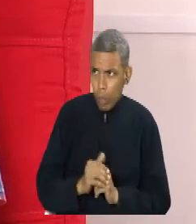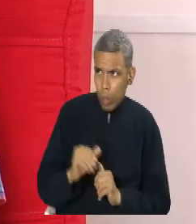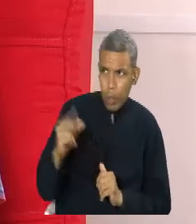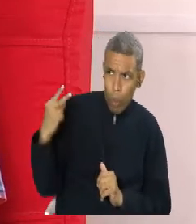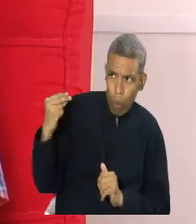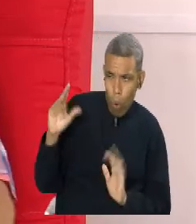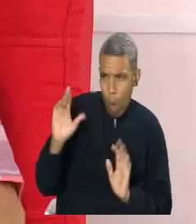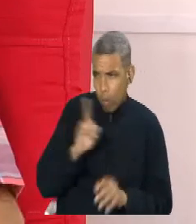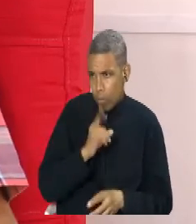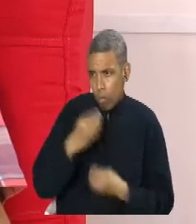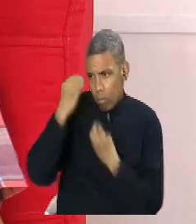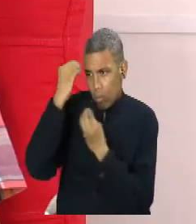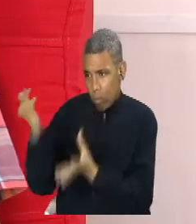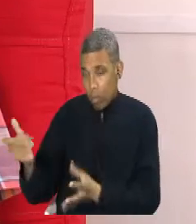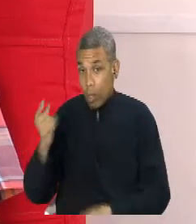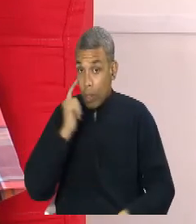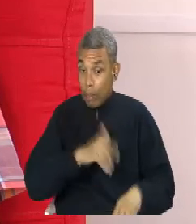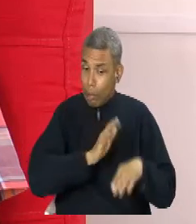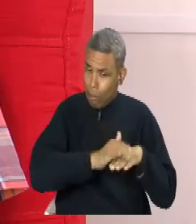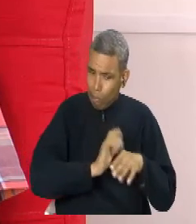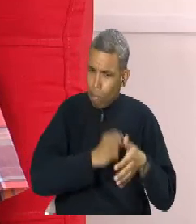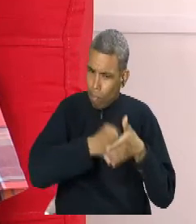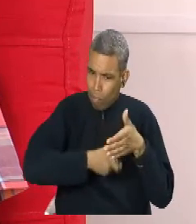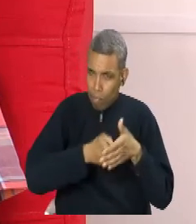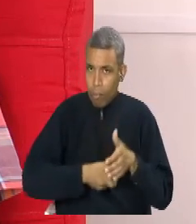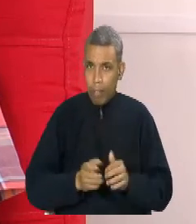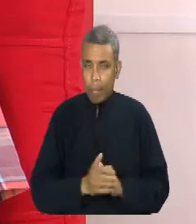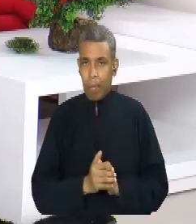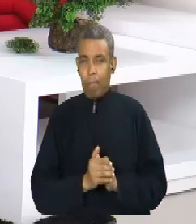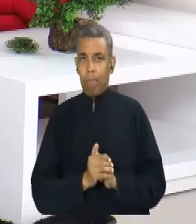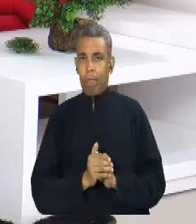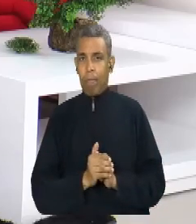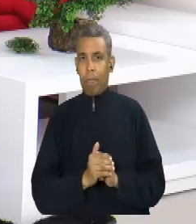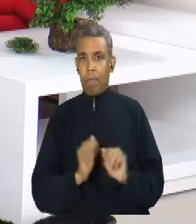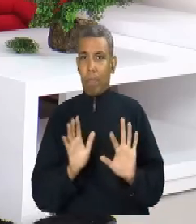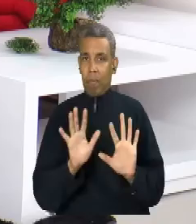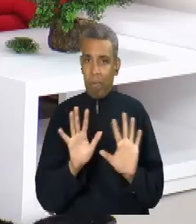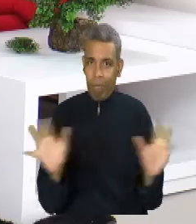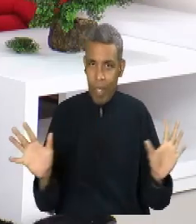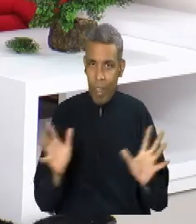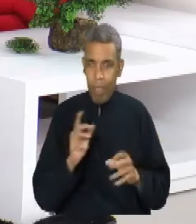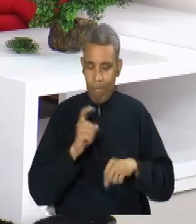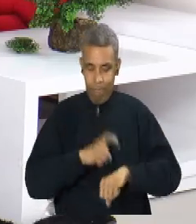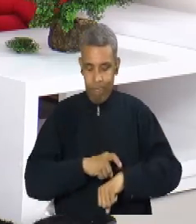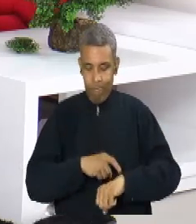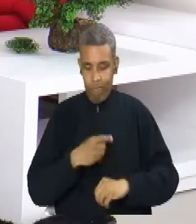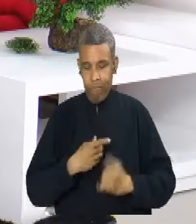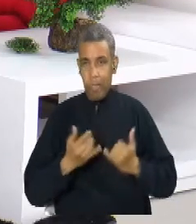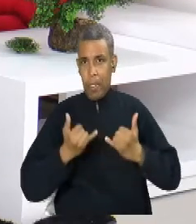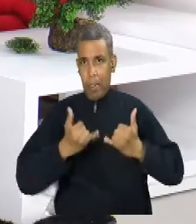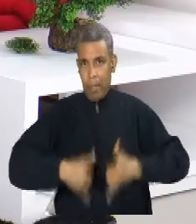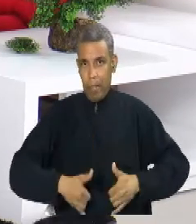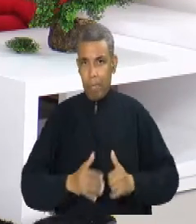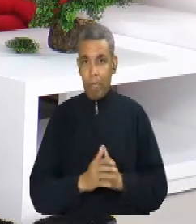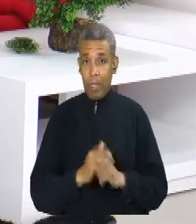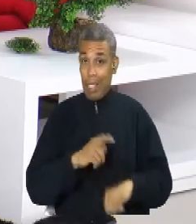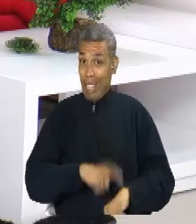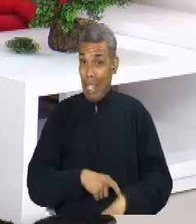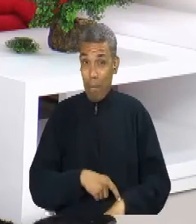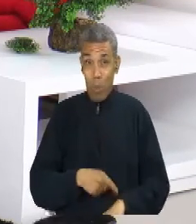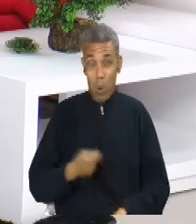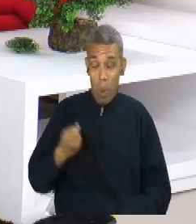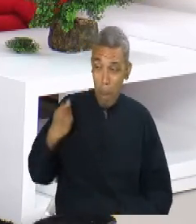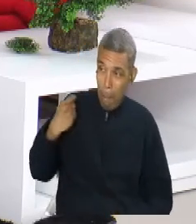esfuerzo donde ya nos tenemos que despedir de los televidentes es corto el tiempo acá en primero la